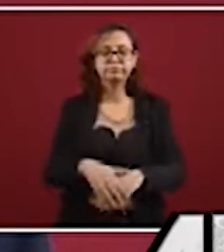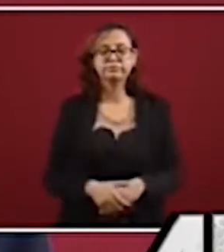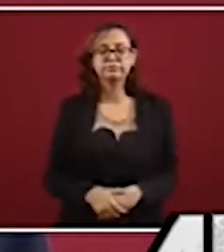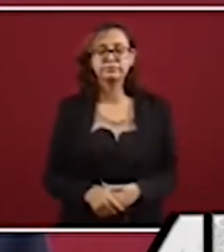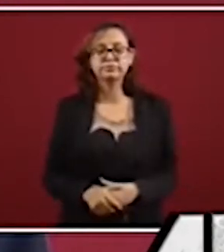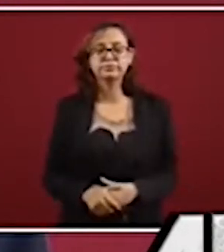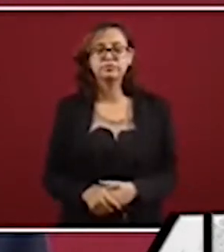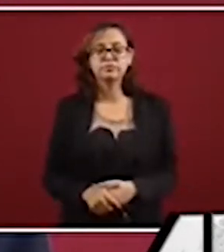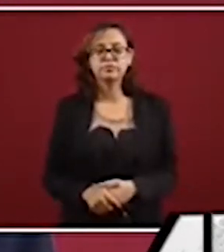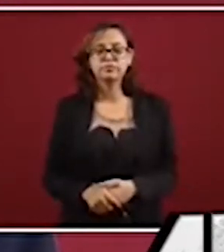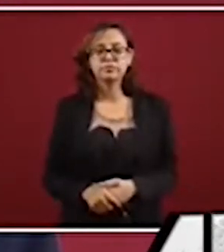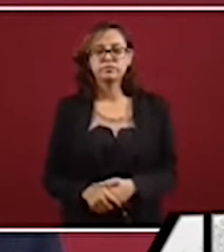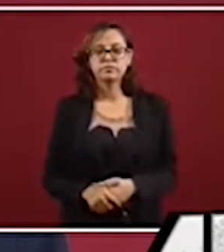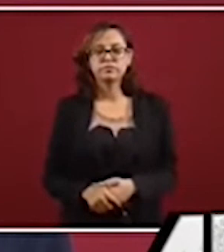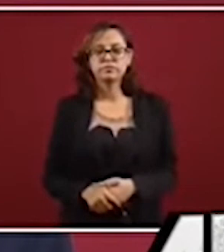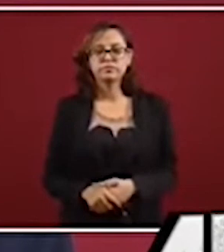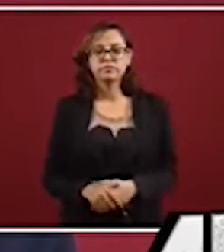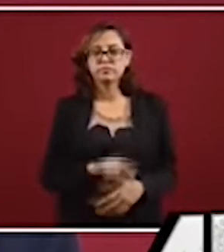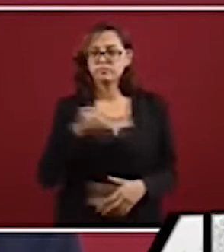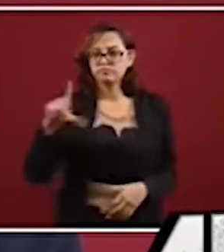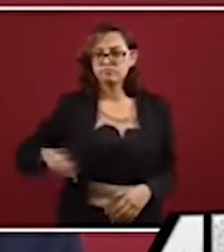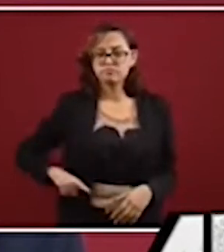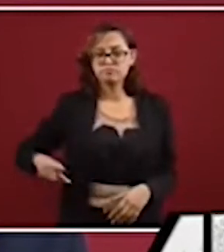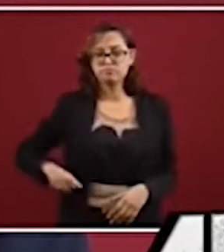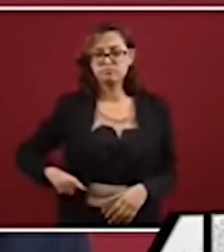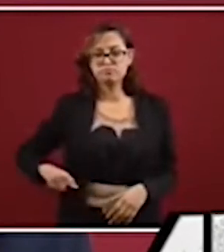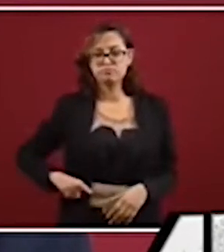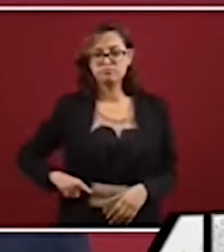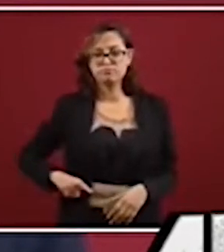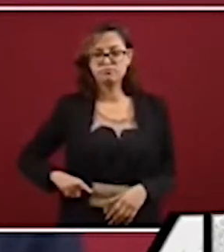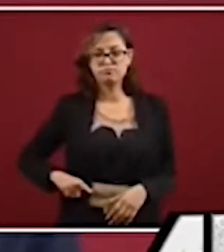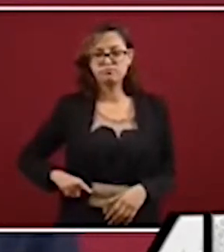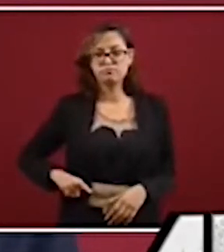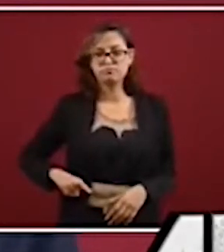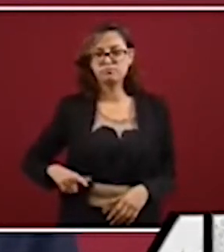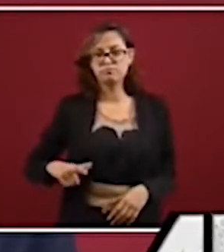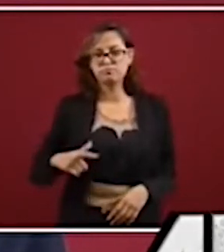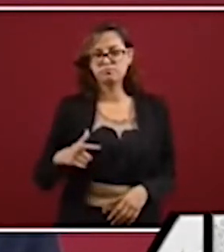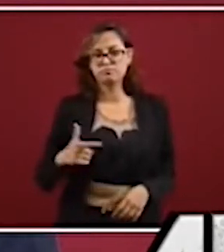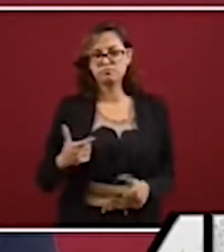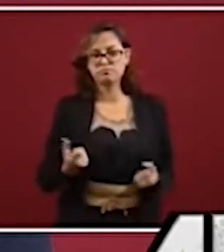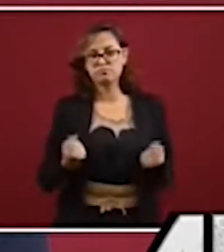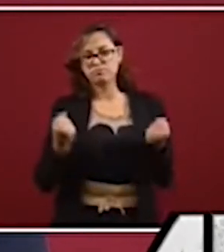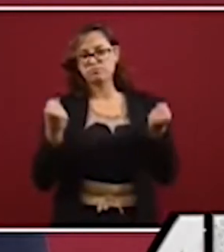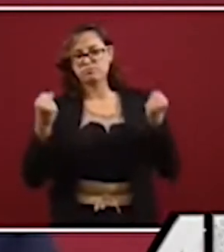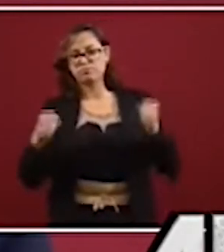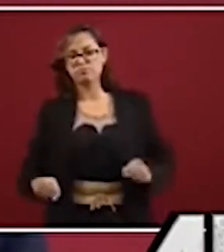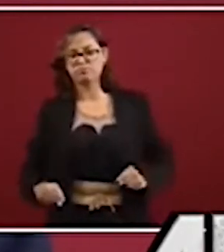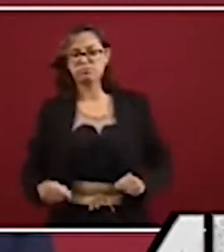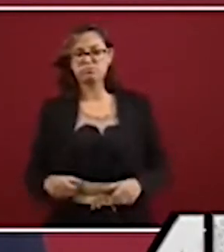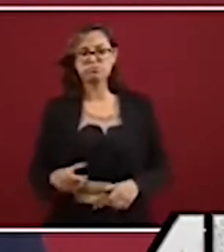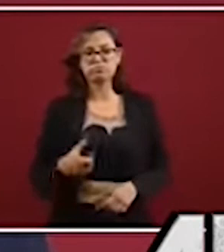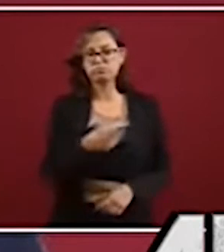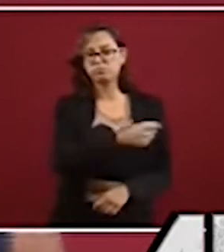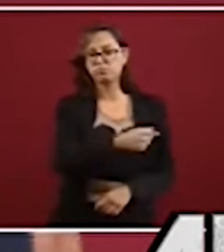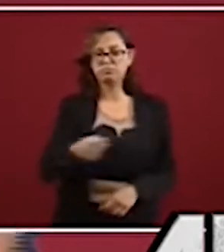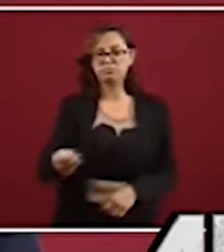que nosotros no estemos imponiendo, o sea, a quién va a